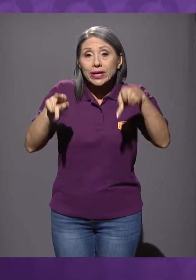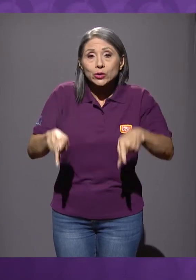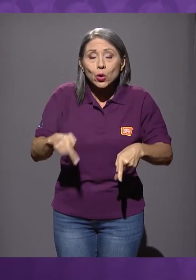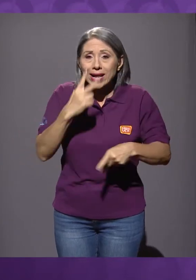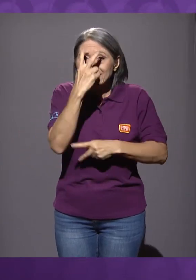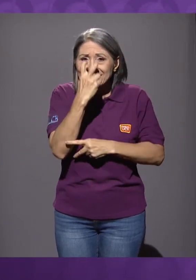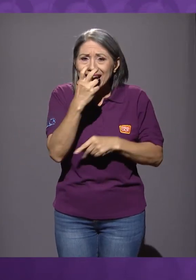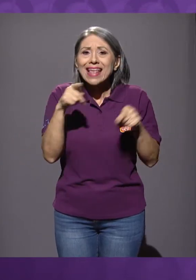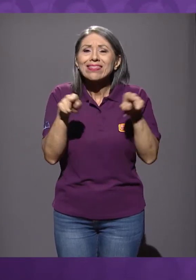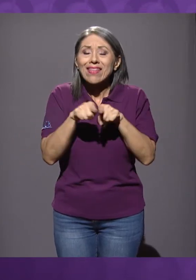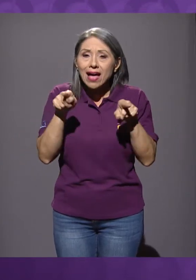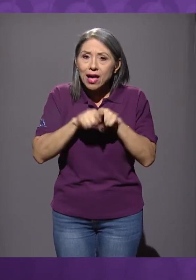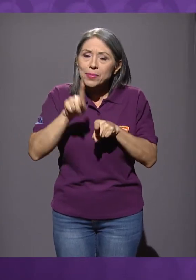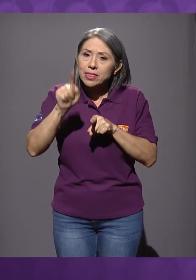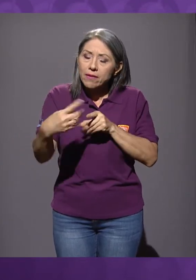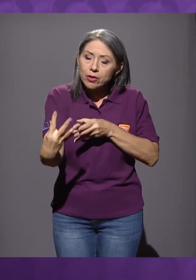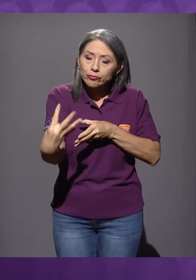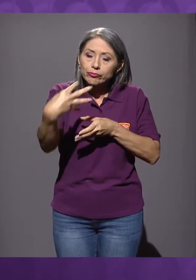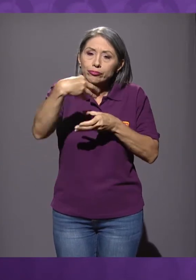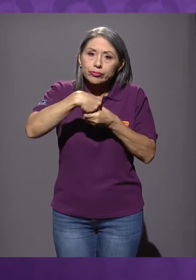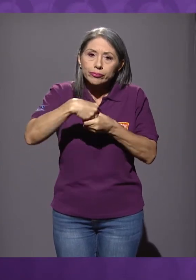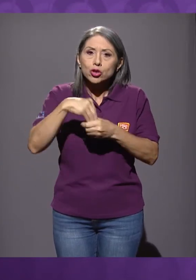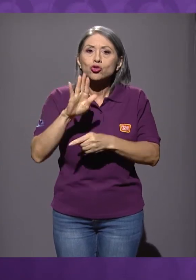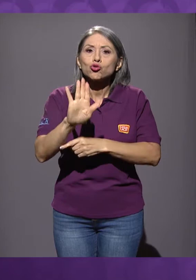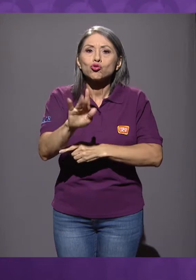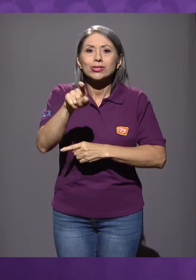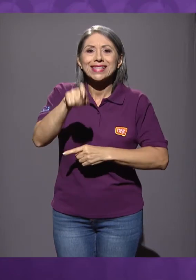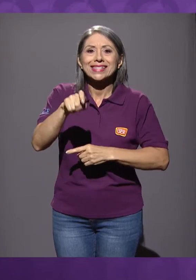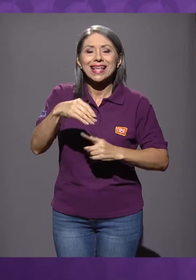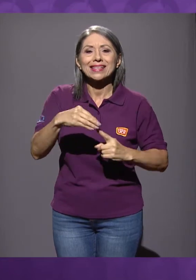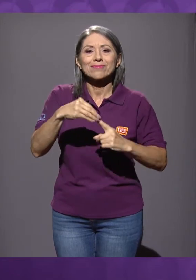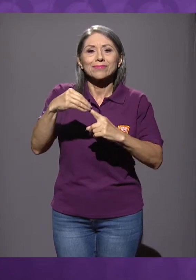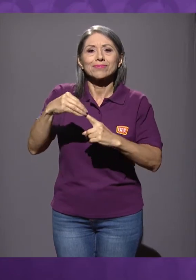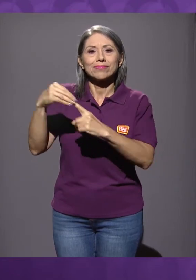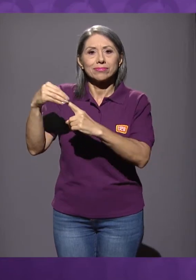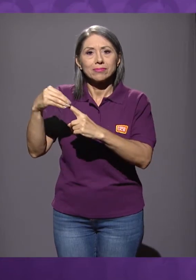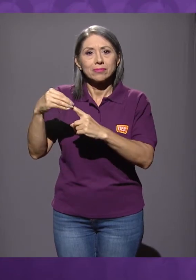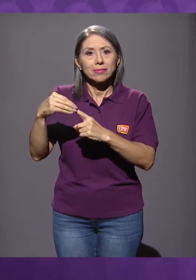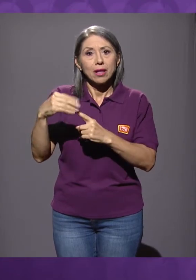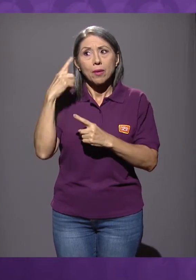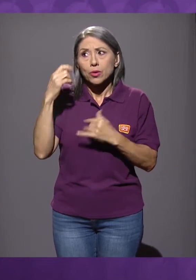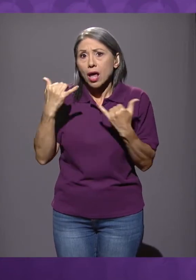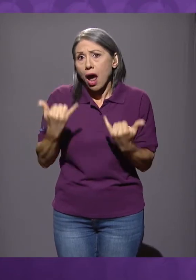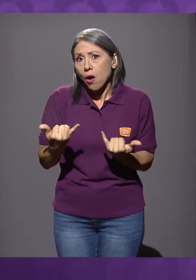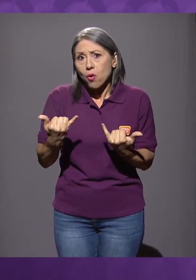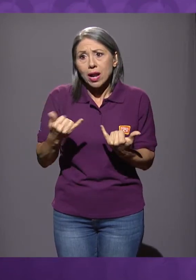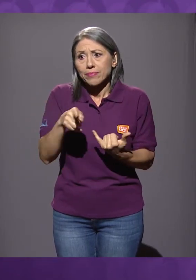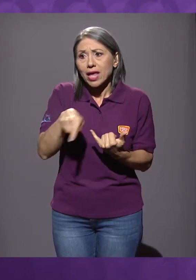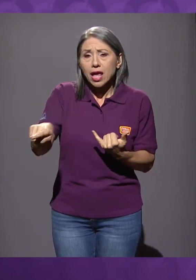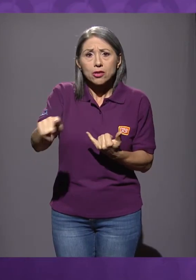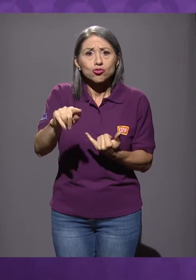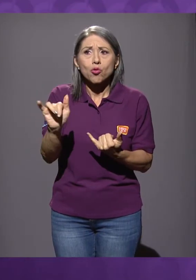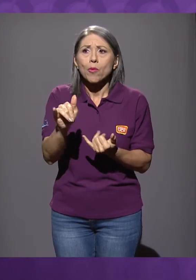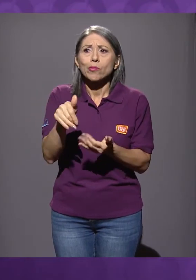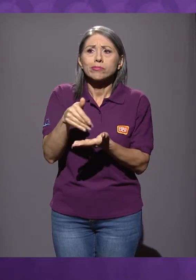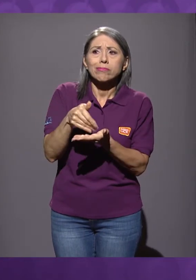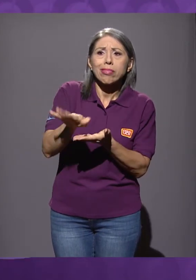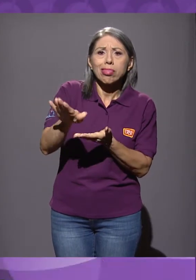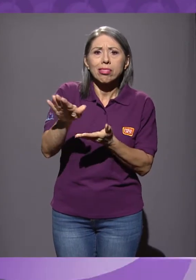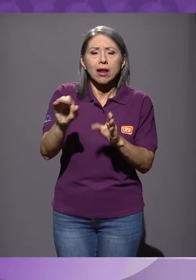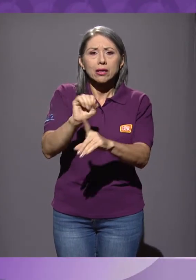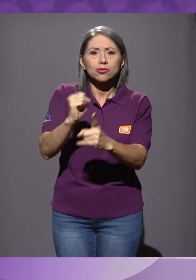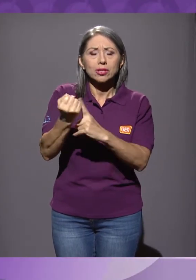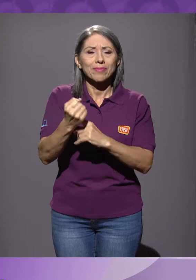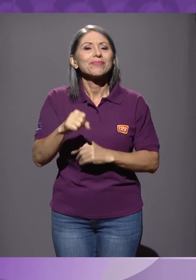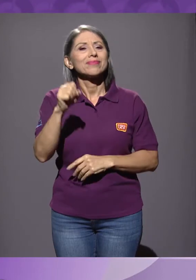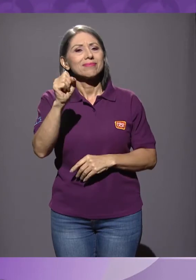estar tomada en cuenta por las necesidades particulares que puede desarrollar a raíz de la exclusión, ¿verdad?, muchas veces? Claro. Sí,